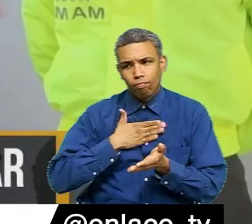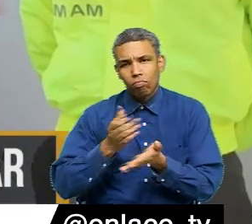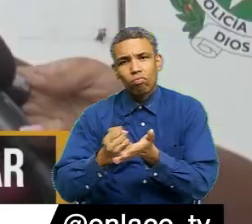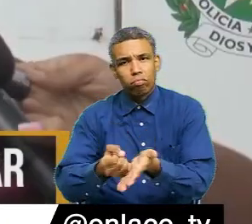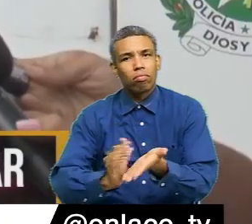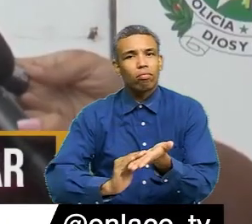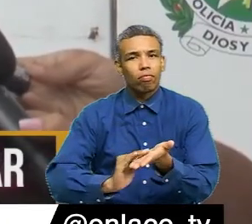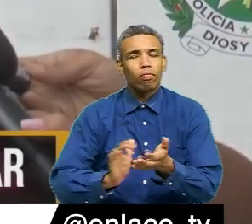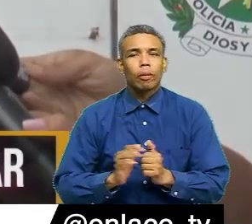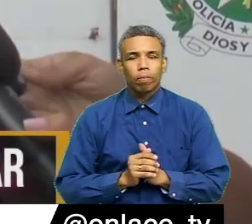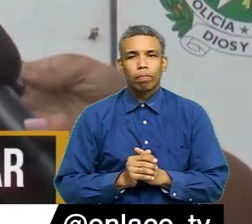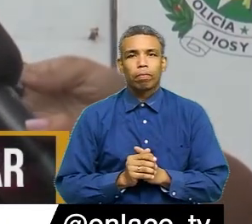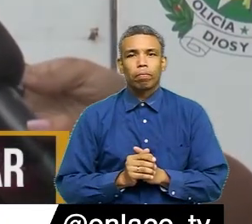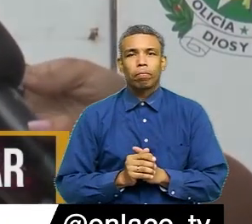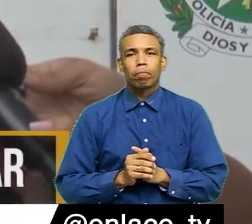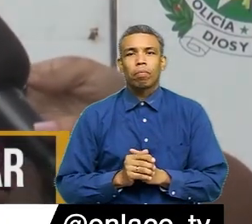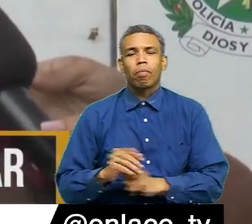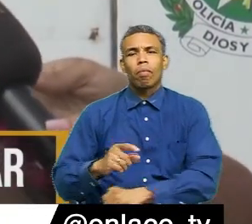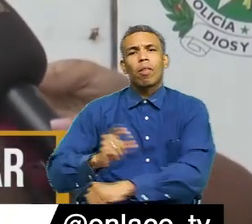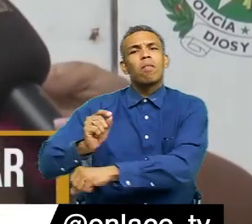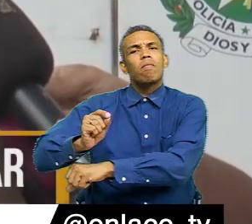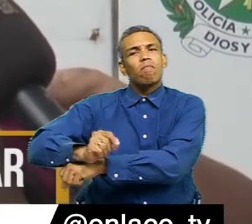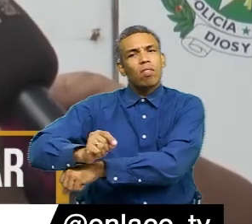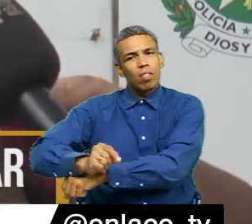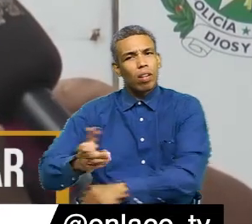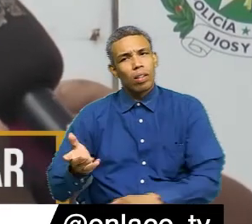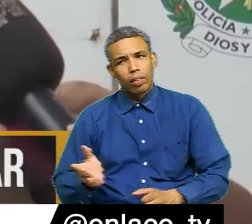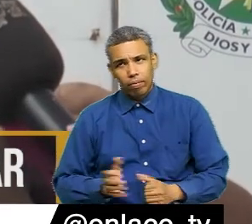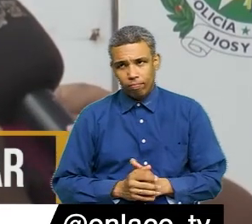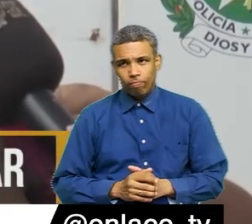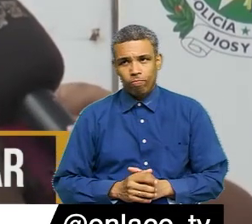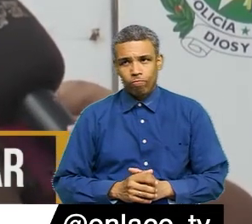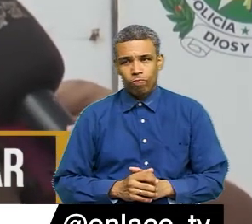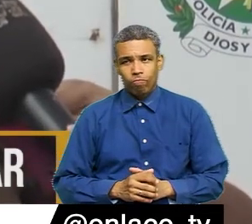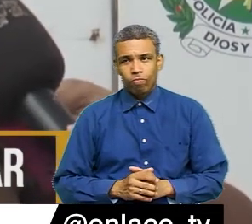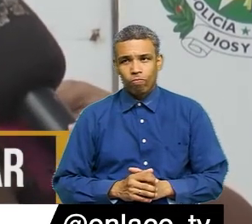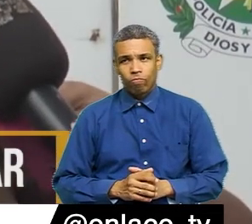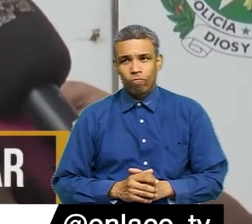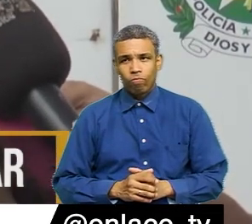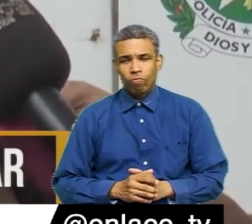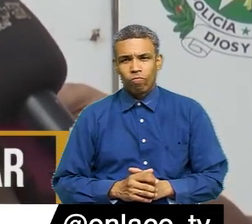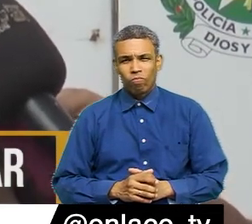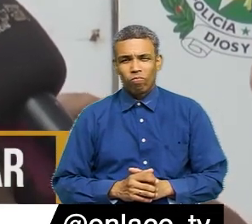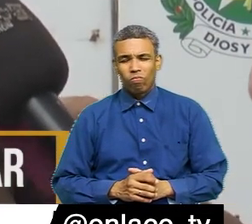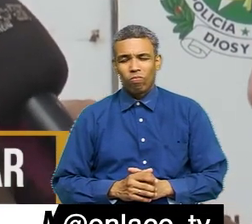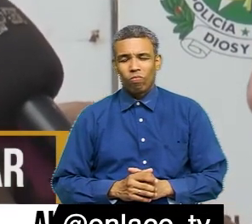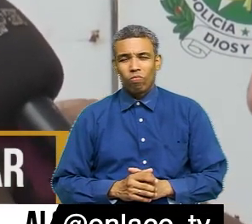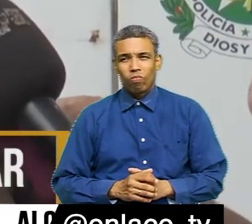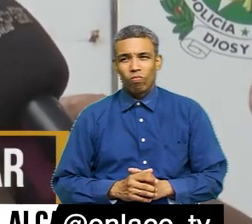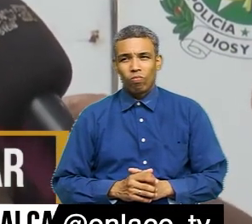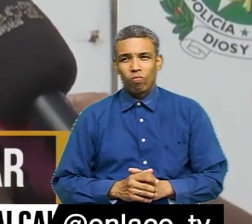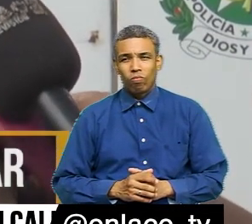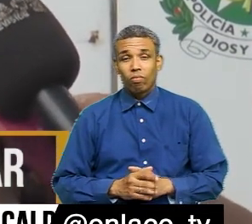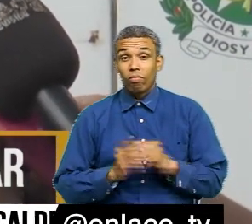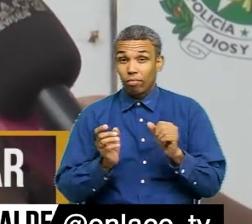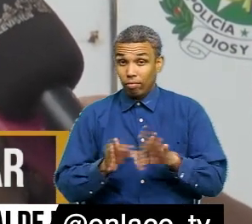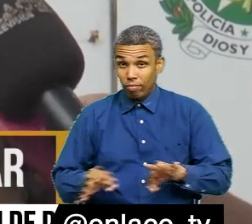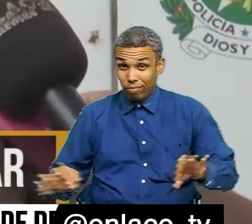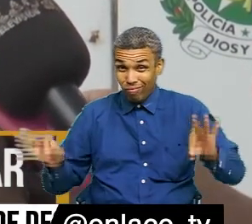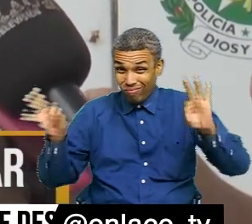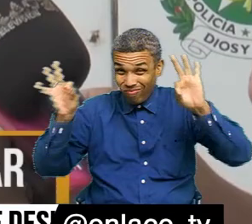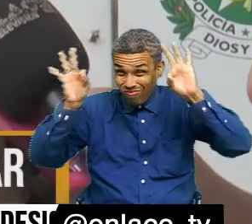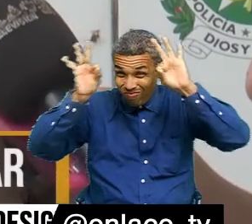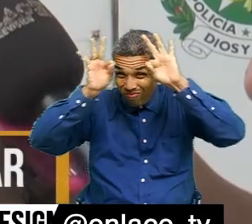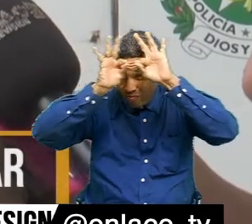Con Fiscalía lo que estamos haciendo es dándole celeridad a las averiguaciones que tienen que ver con estos casos. Pero es supremamente importante que